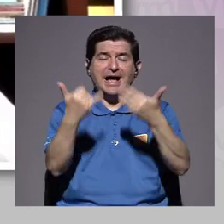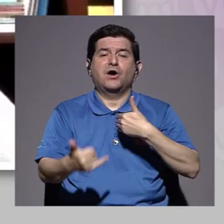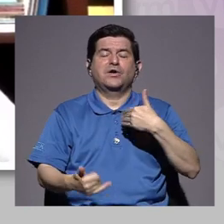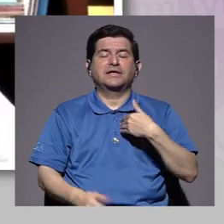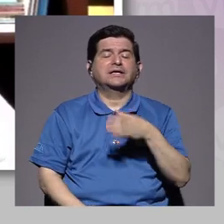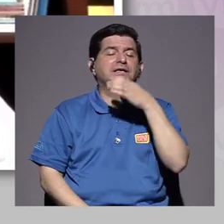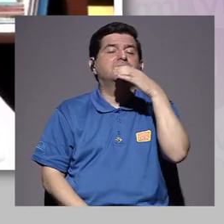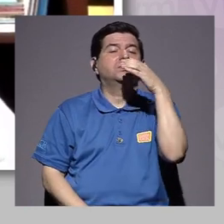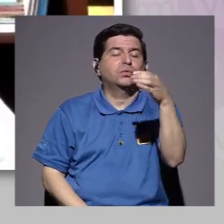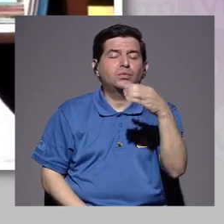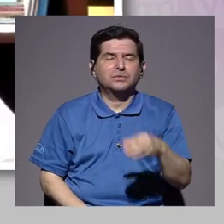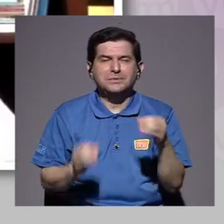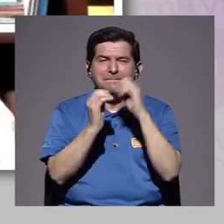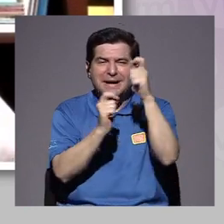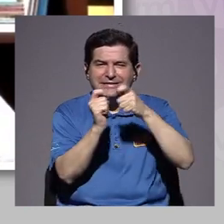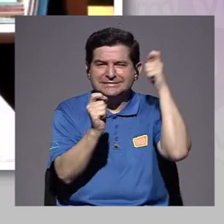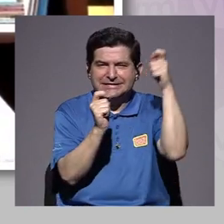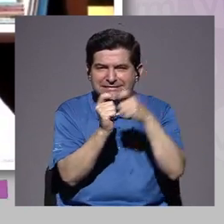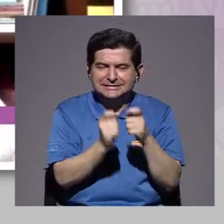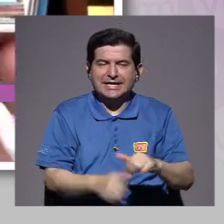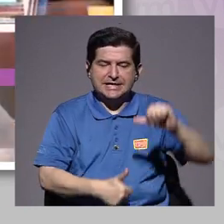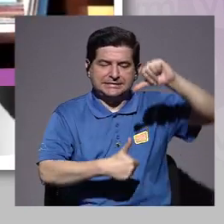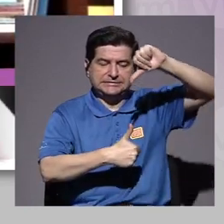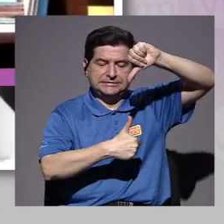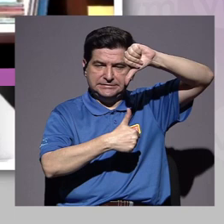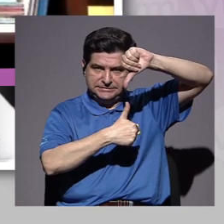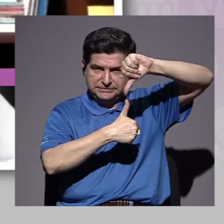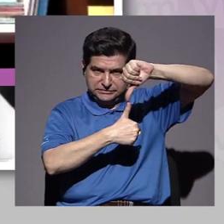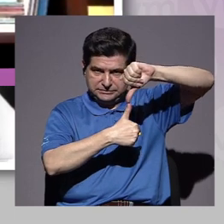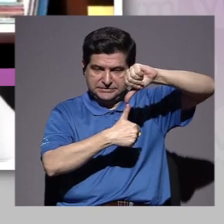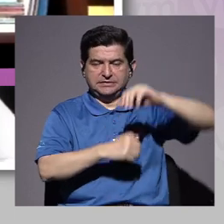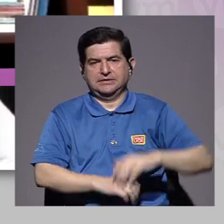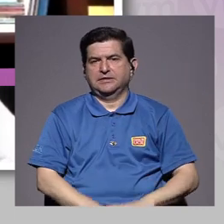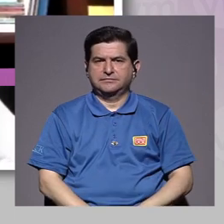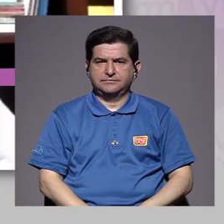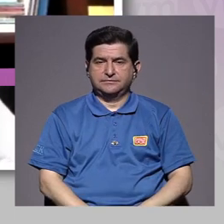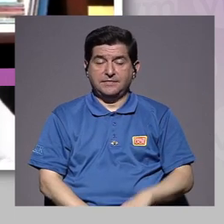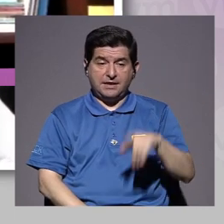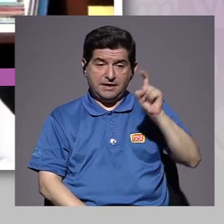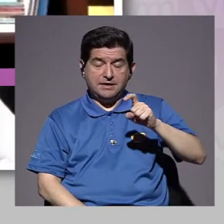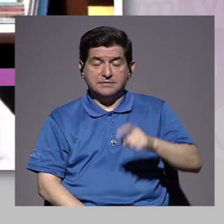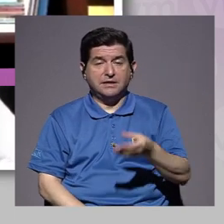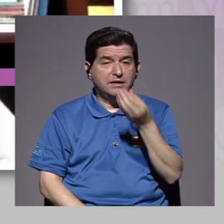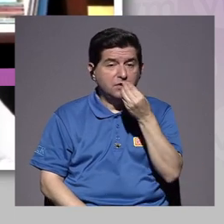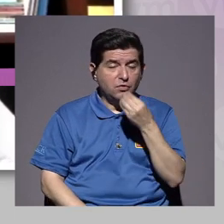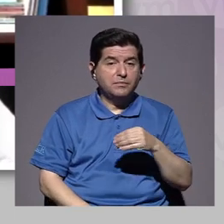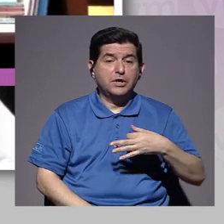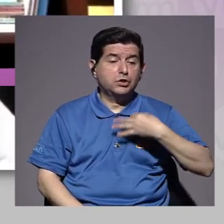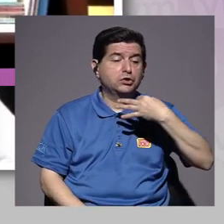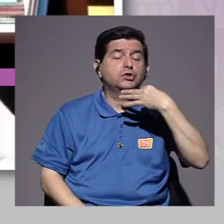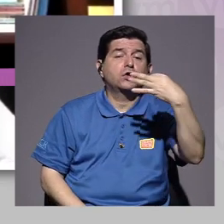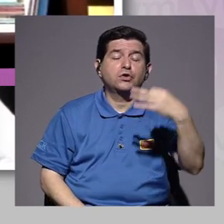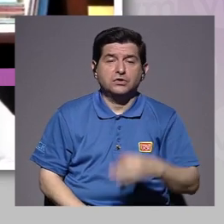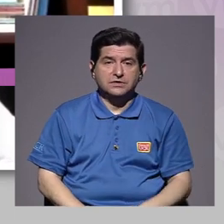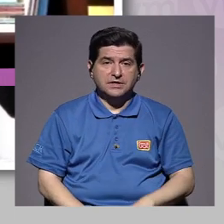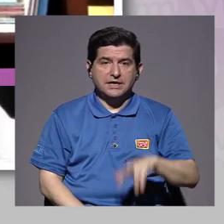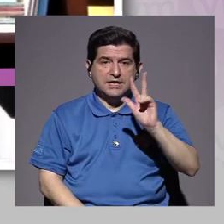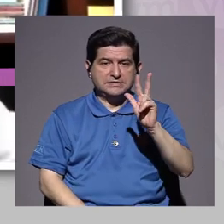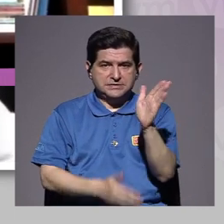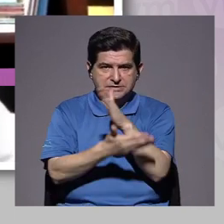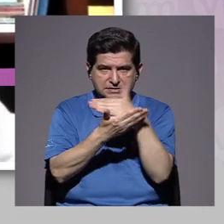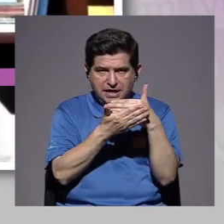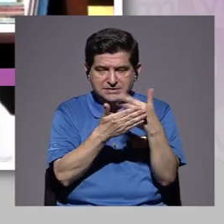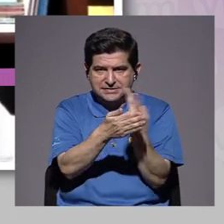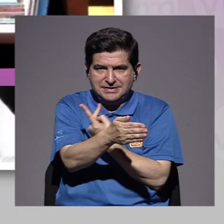ahora tenemos una recomendación más específica a nivel centroamericano y es que debemos de consumir todos los días